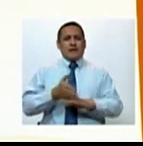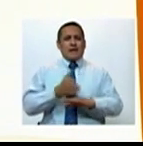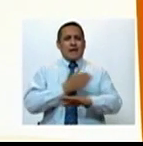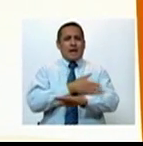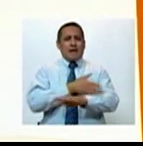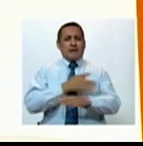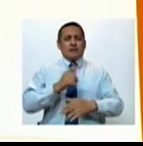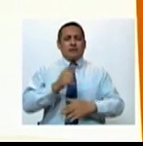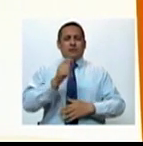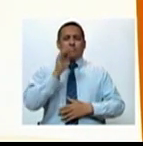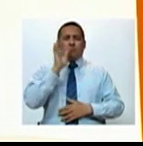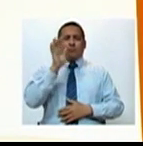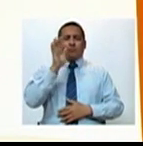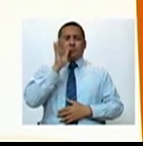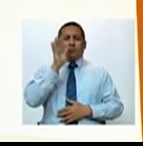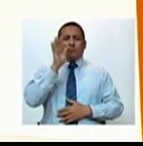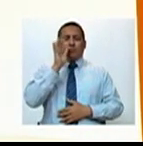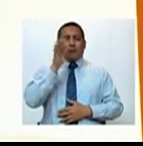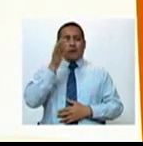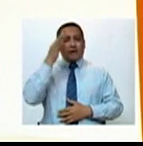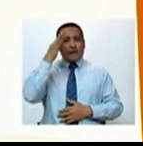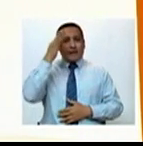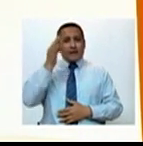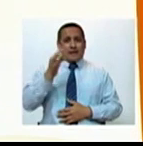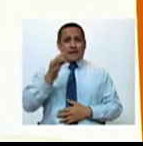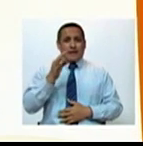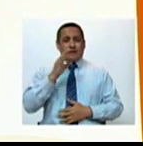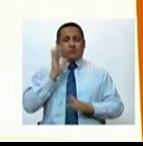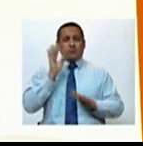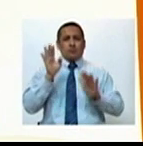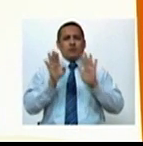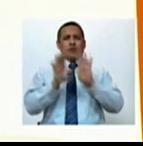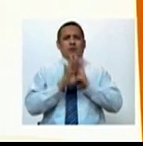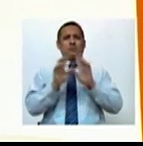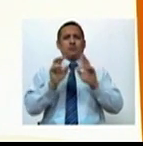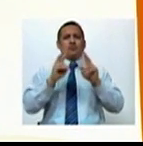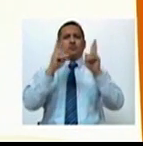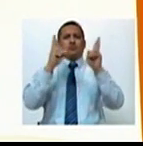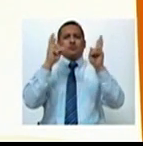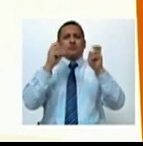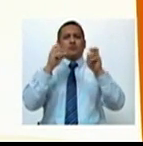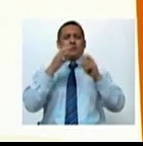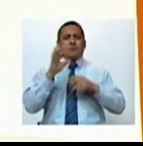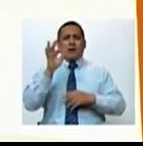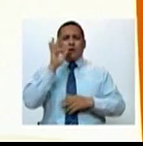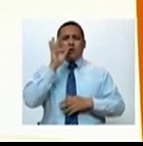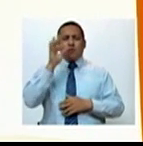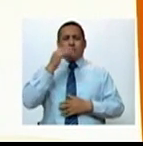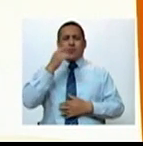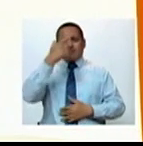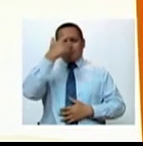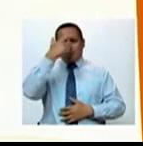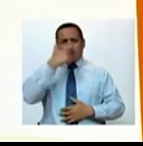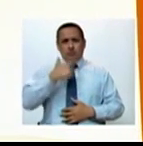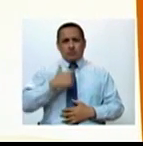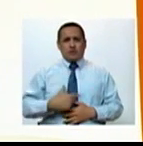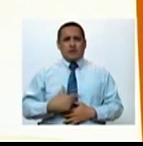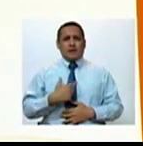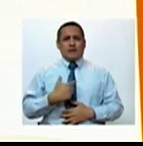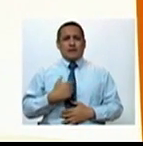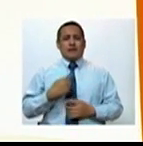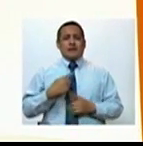consumía marihuana y que aducía que era por un tema de consumo